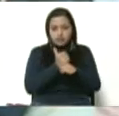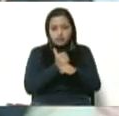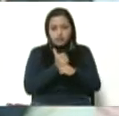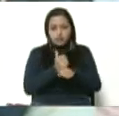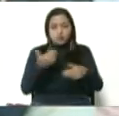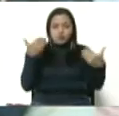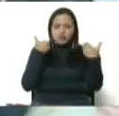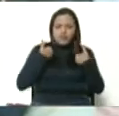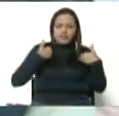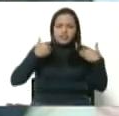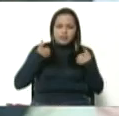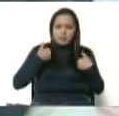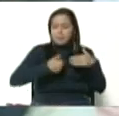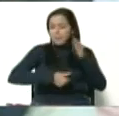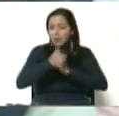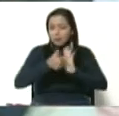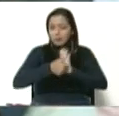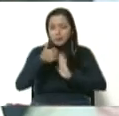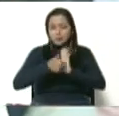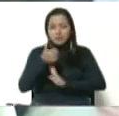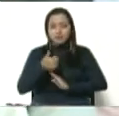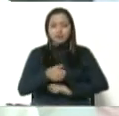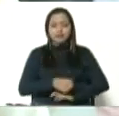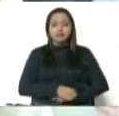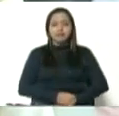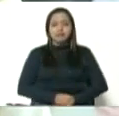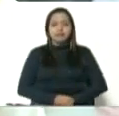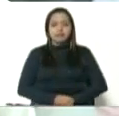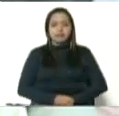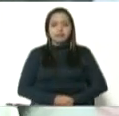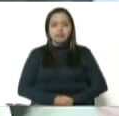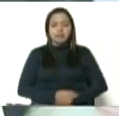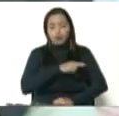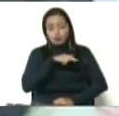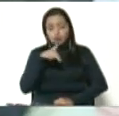sufrimos mayormente. Y nosotros tenemos